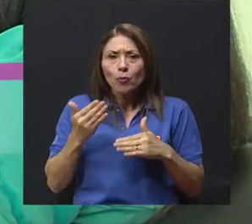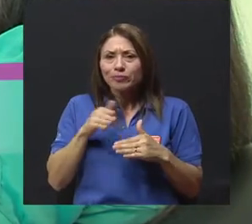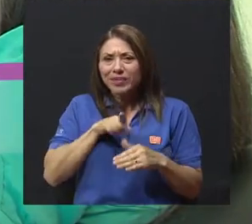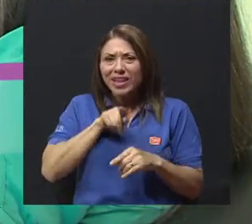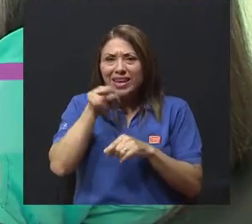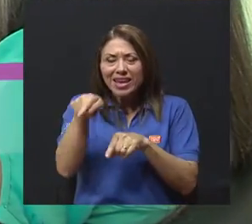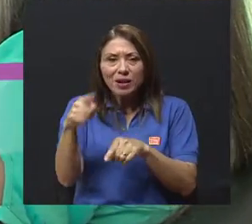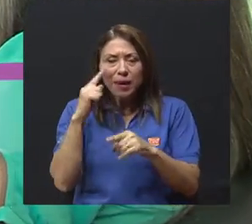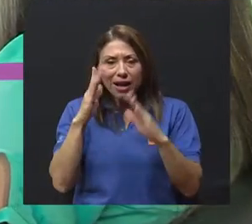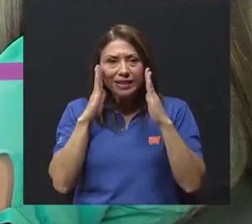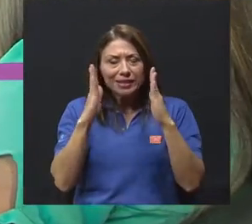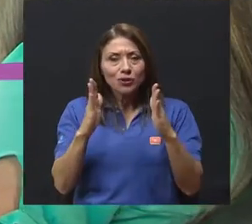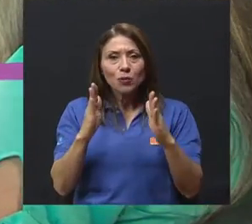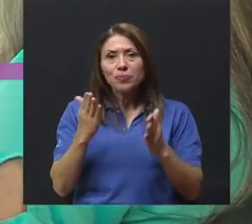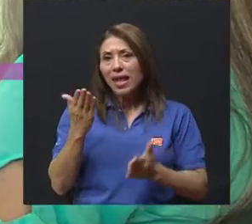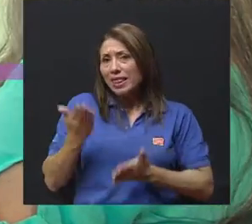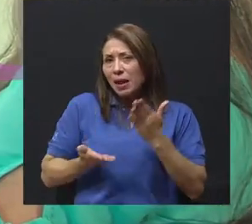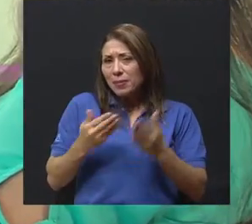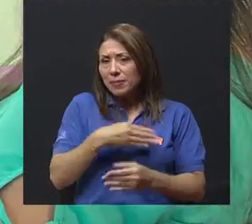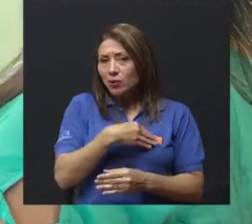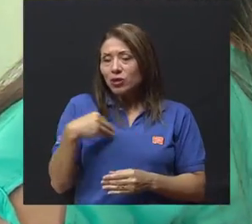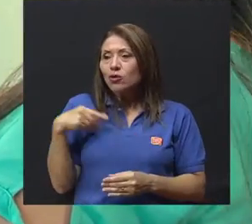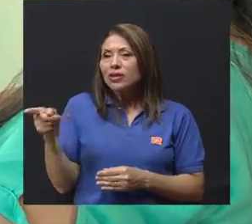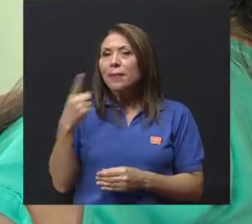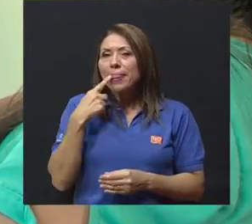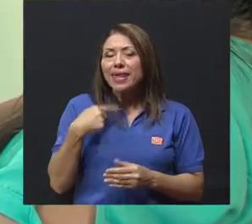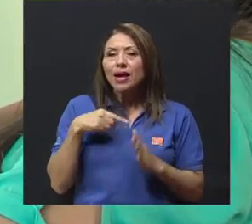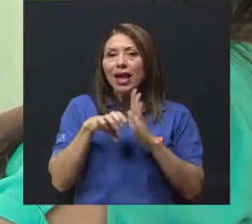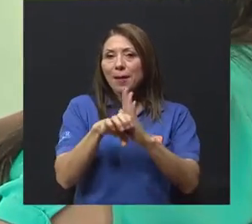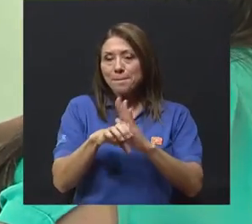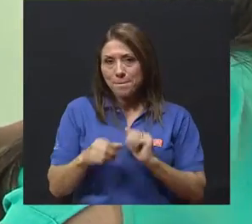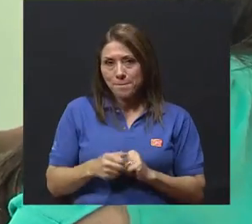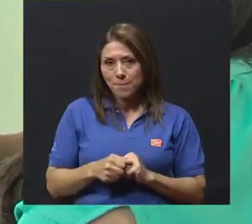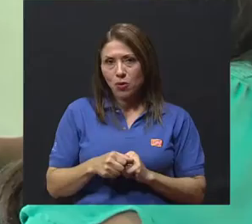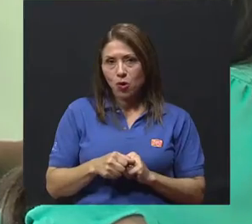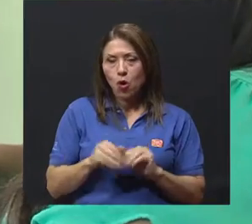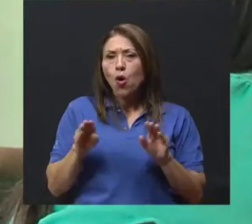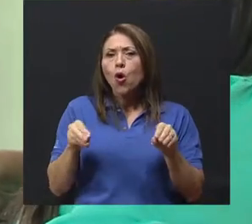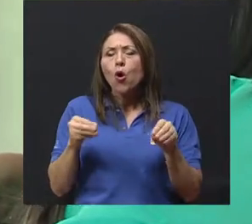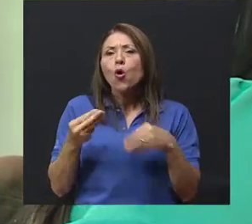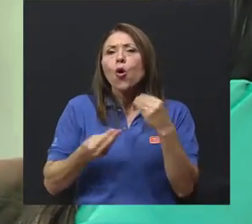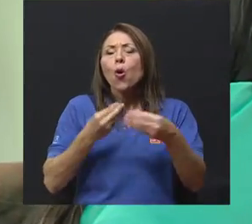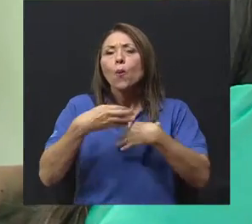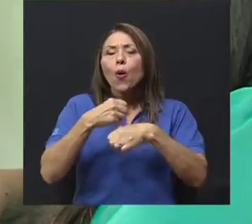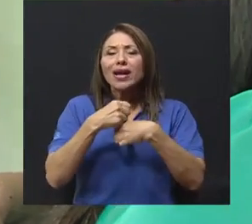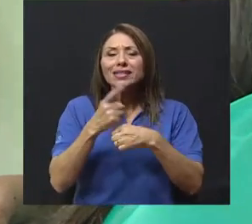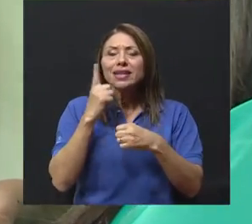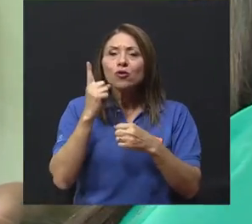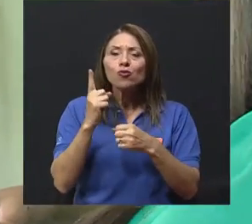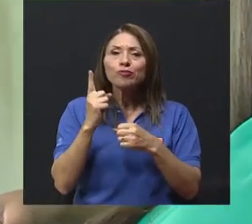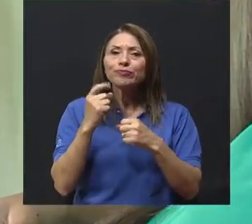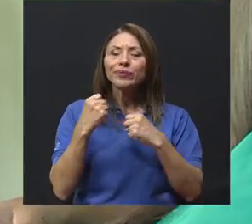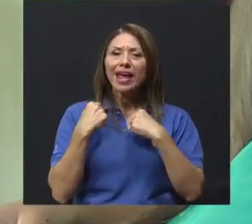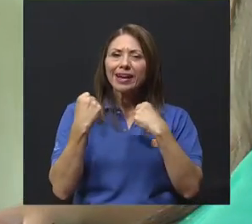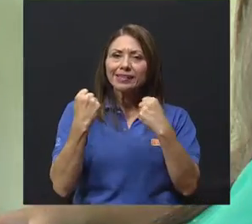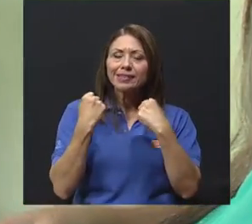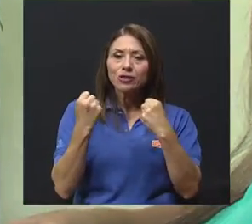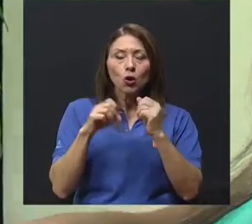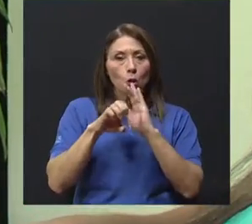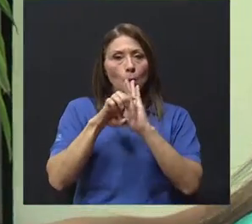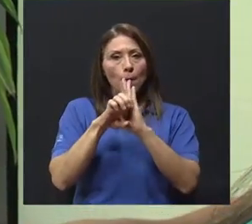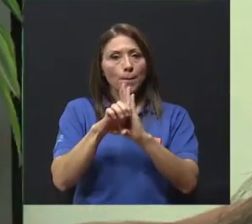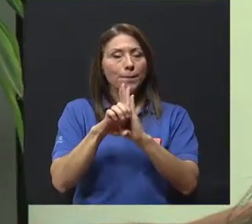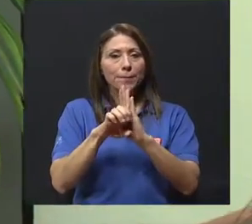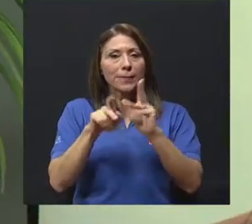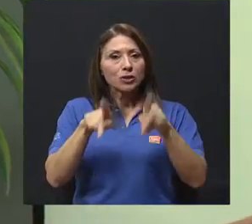y tal vez me gustaría que usted no se simplifiquen como hacen un ejercicio por ejemplo como un paciente con síndrome de dawn un